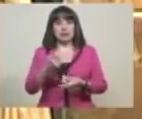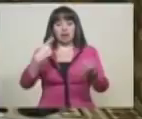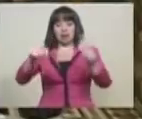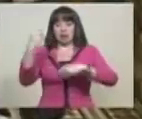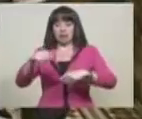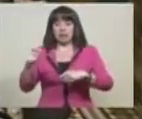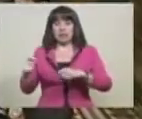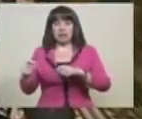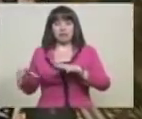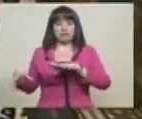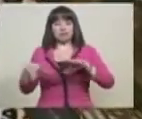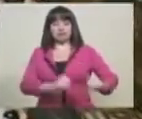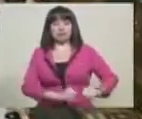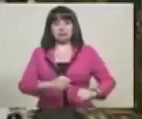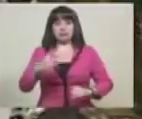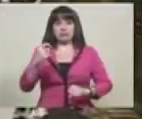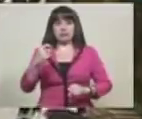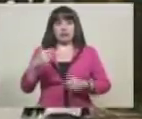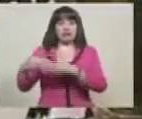del capitalismo,